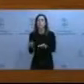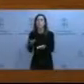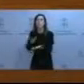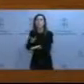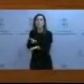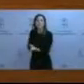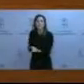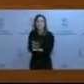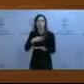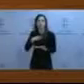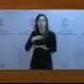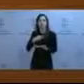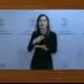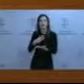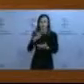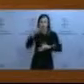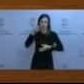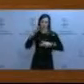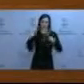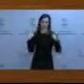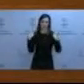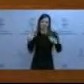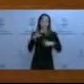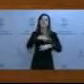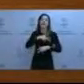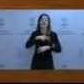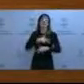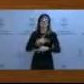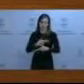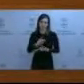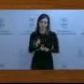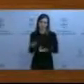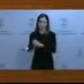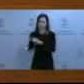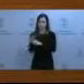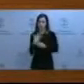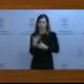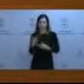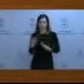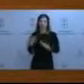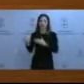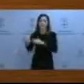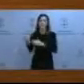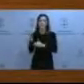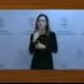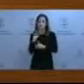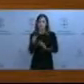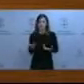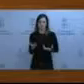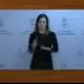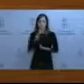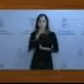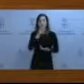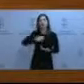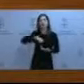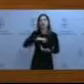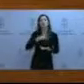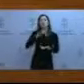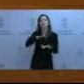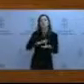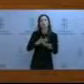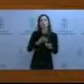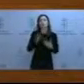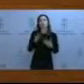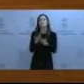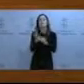documentación de la Fiscalía, señorías, que nos den información. Es verdad, y debo reconocer, que después de incumplida la moción